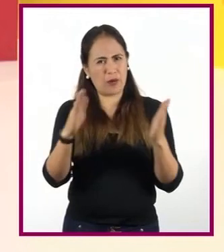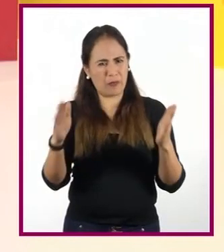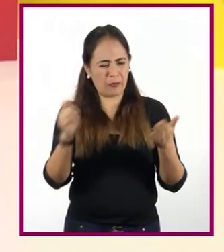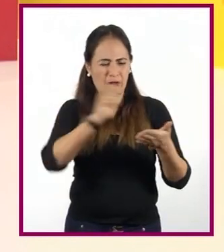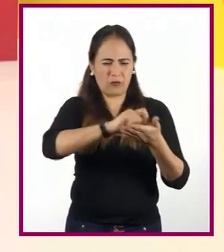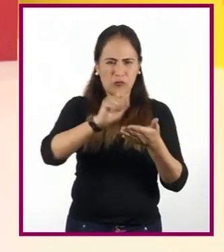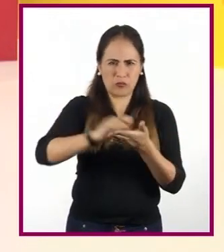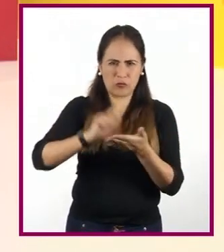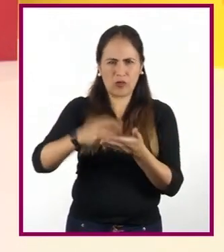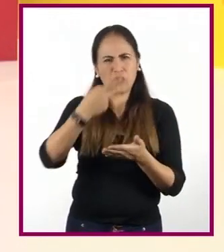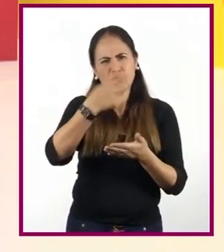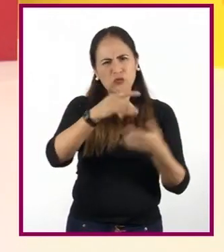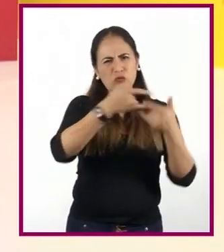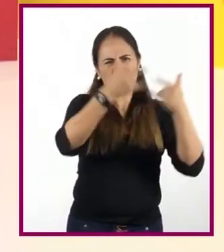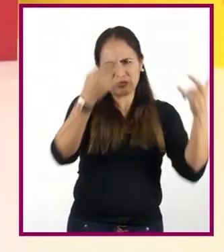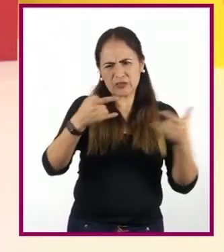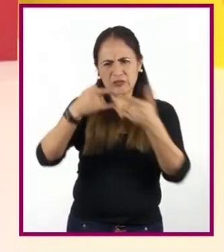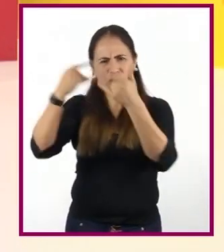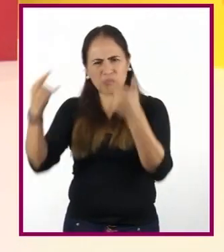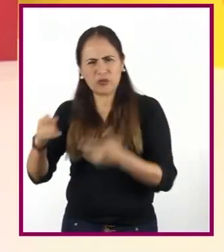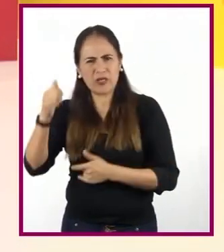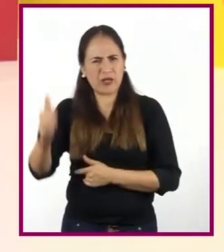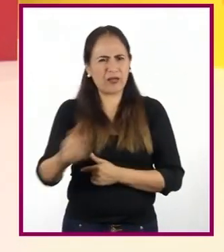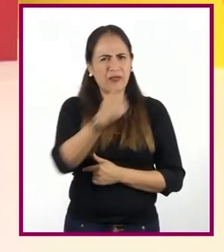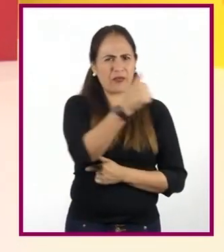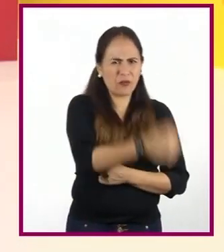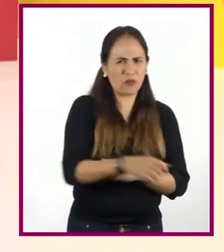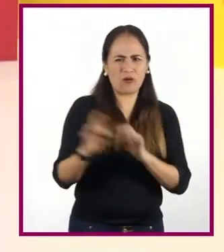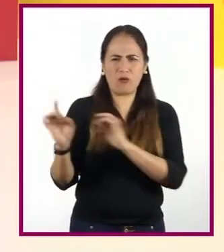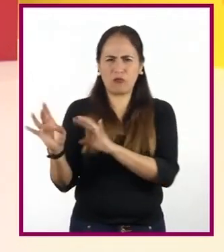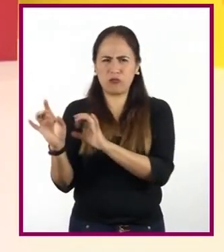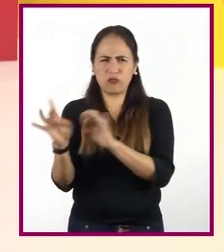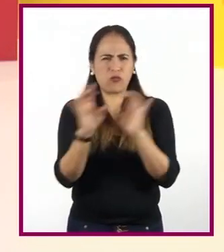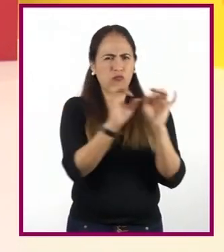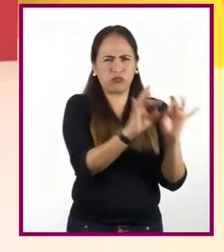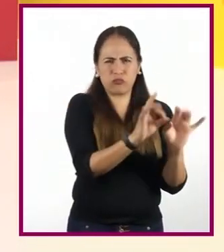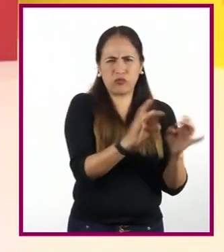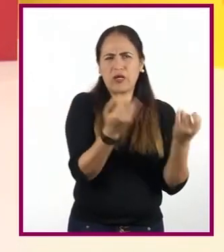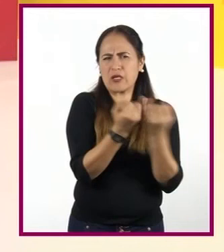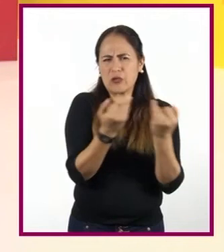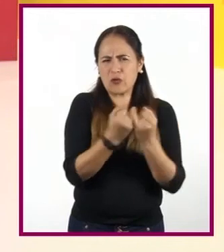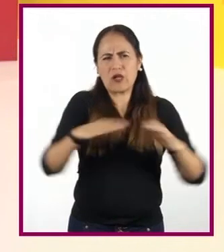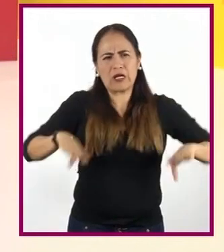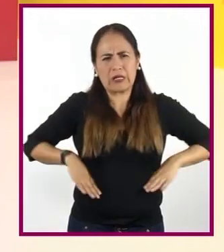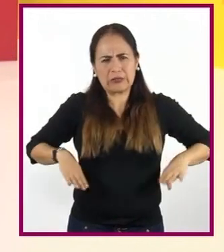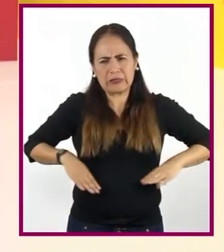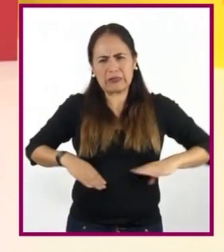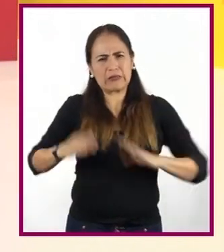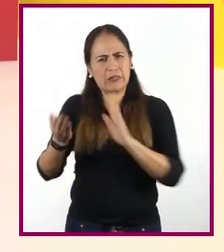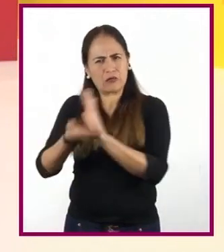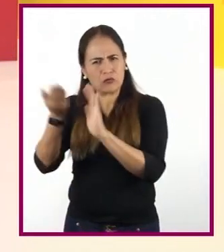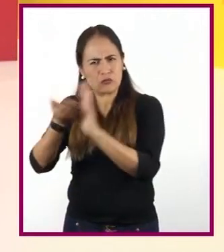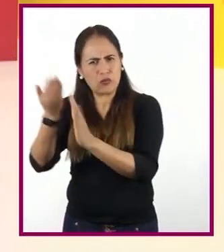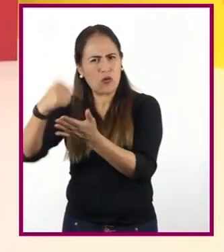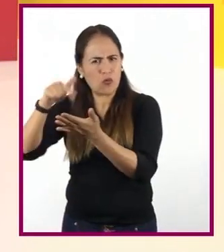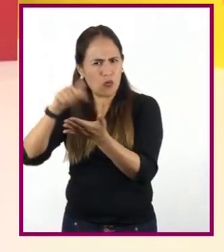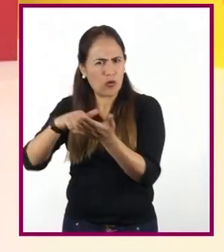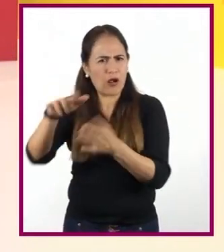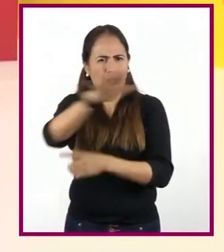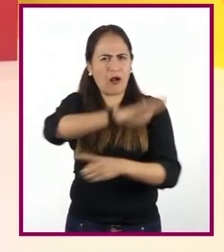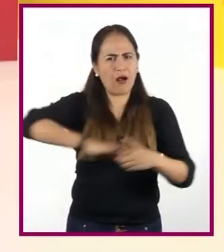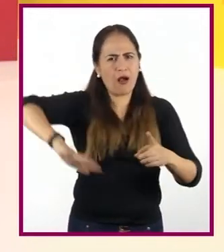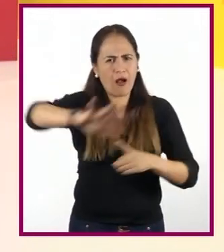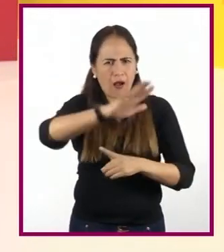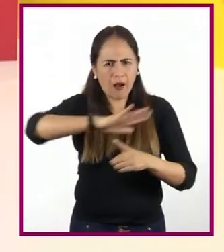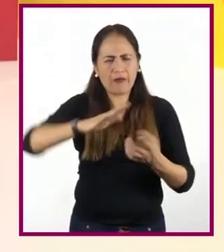más importantes que verán durante el recorrido y sus características arquitectónicas y artísticas. No olviden hacer